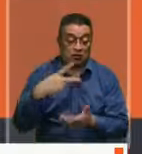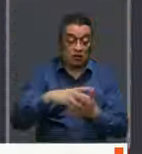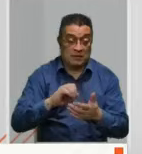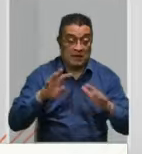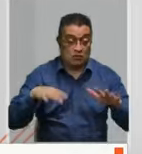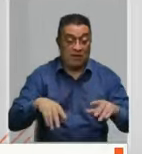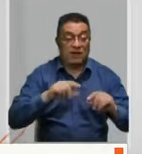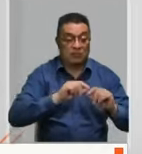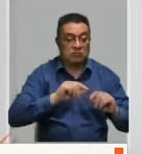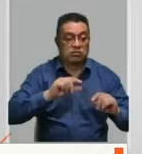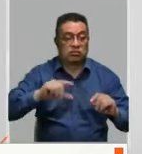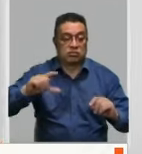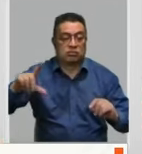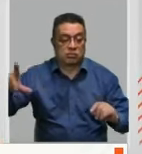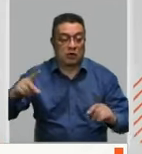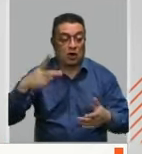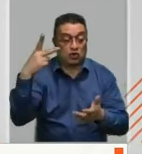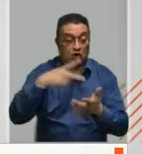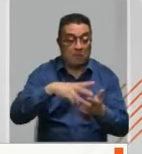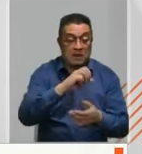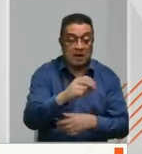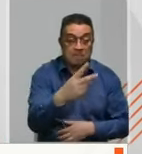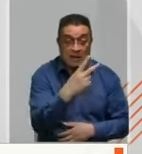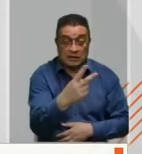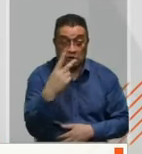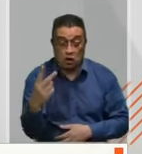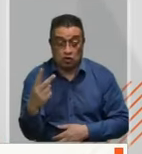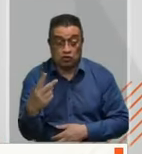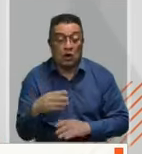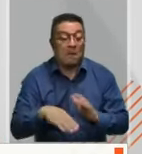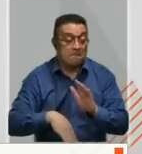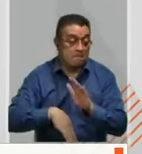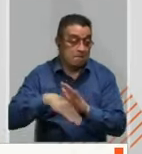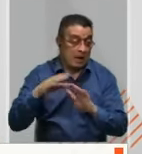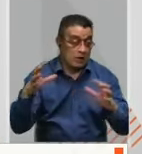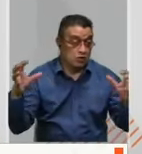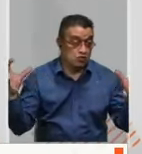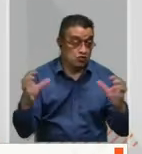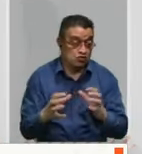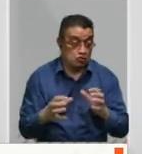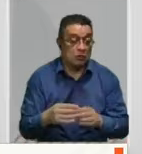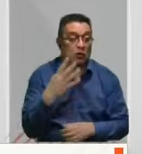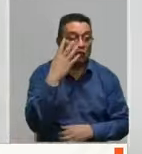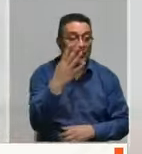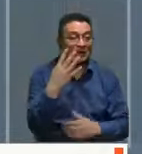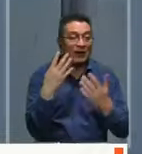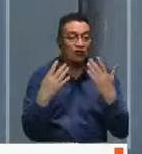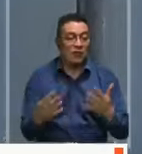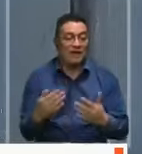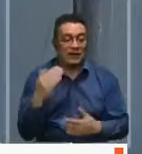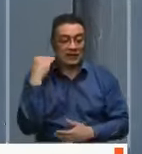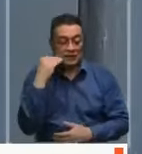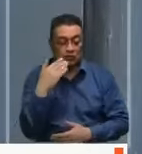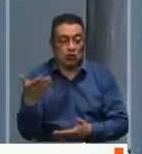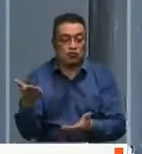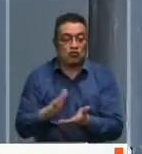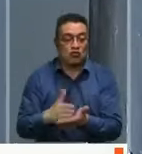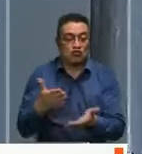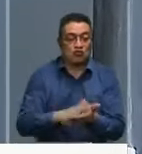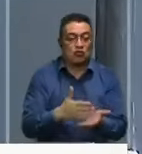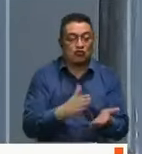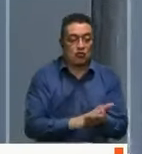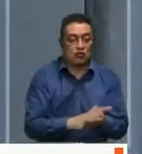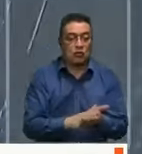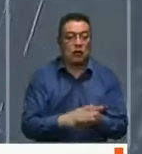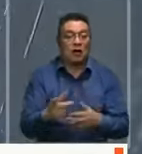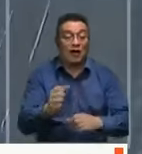2019 y que durante el 2022 tuvo su momento más crítico con 49 menores asesinados. Para